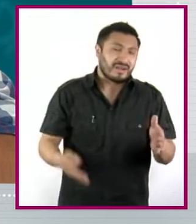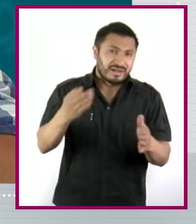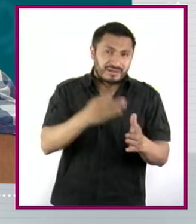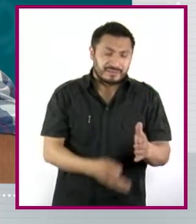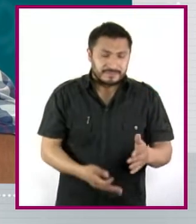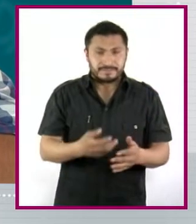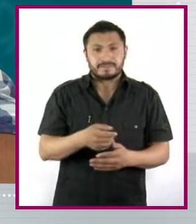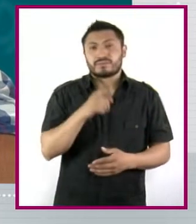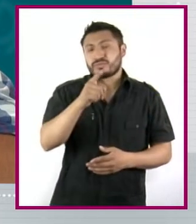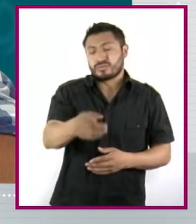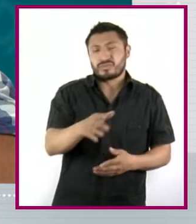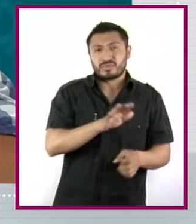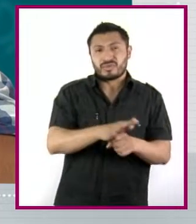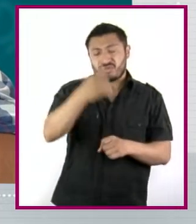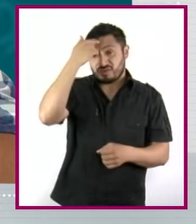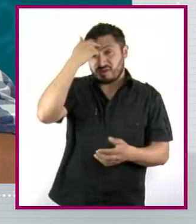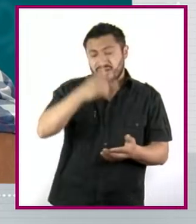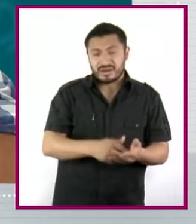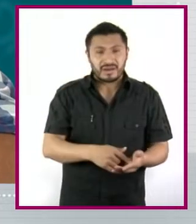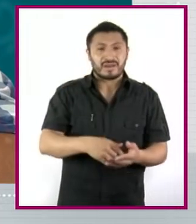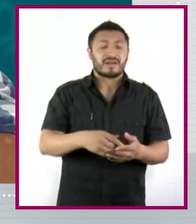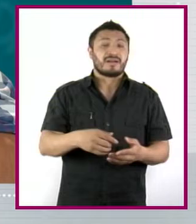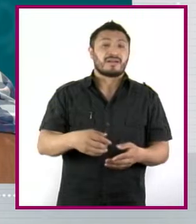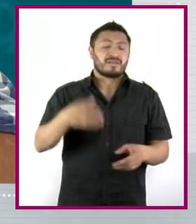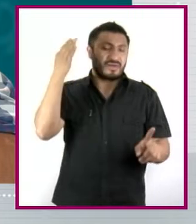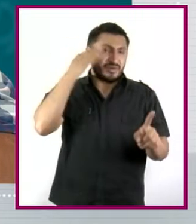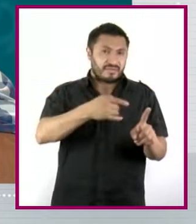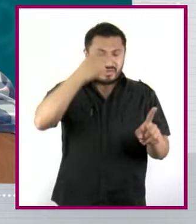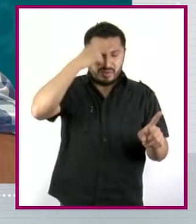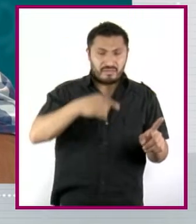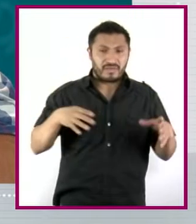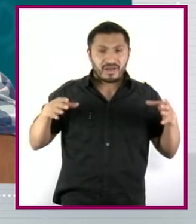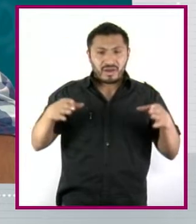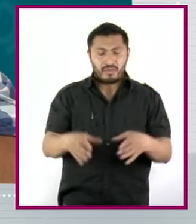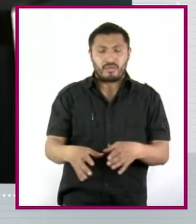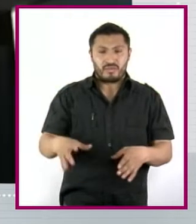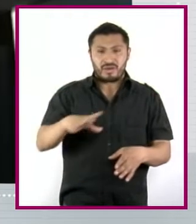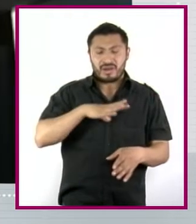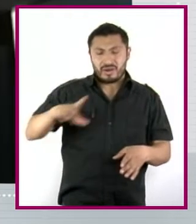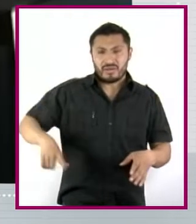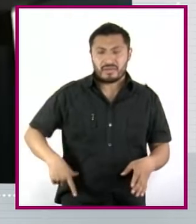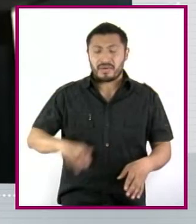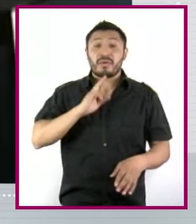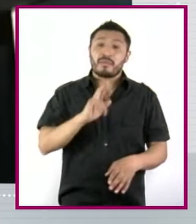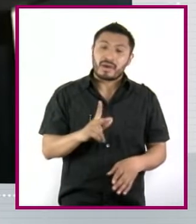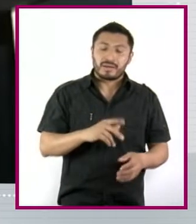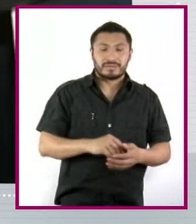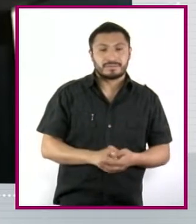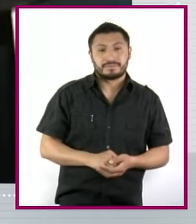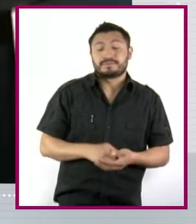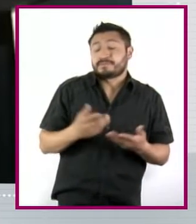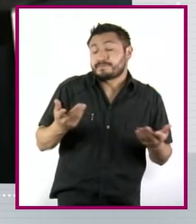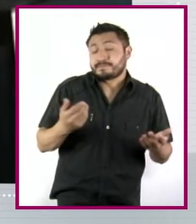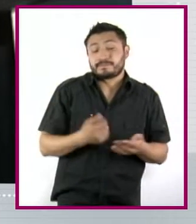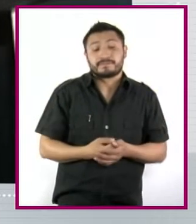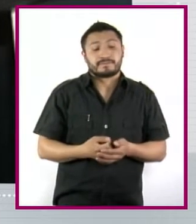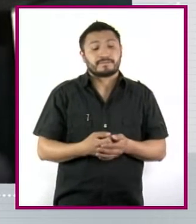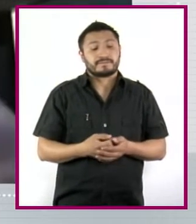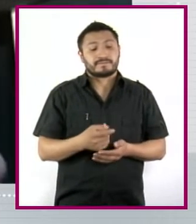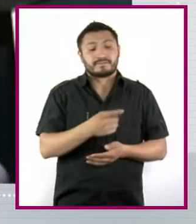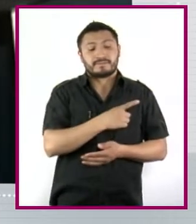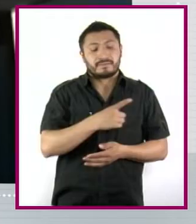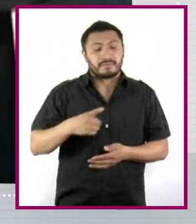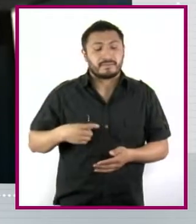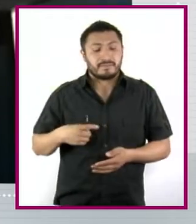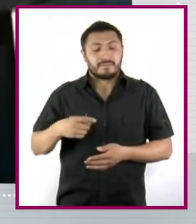¿Cuál crees que es el camino para que esas comunidades gocen de gobernabilidad? Bueno, hay que tomar